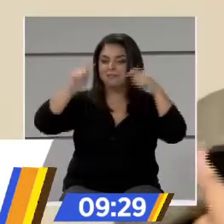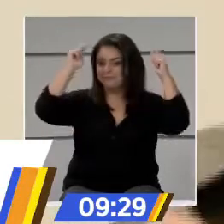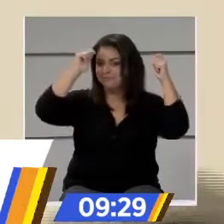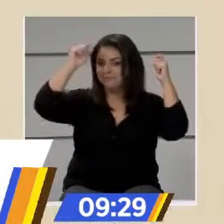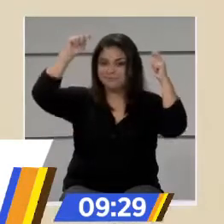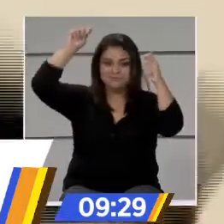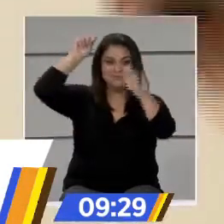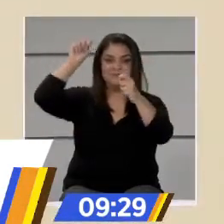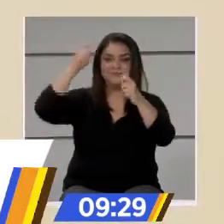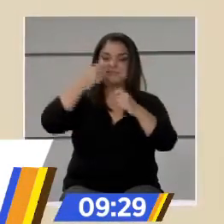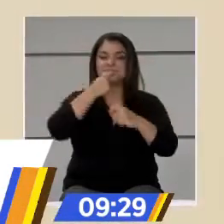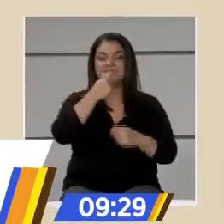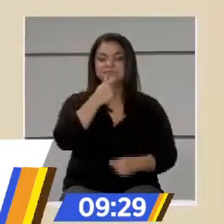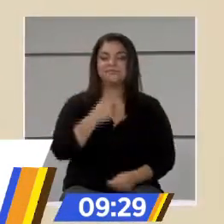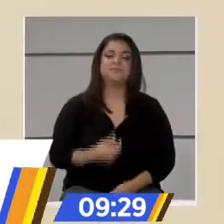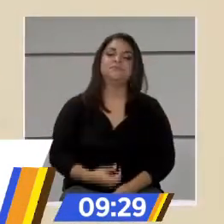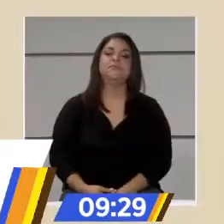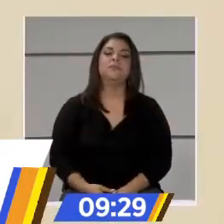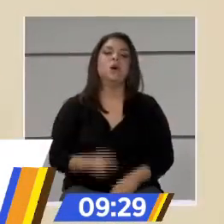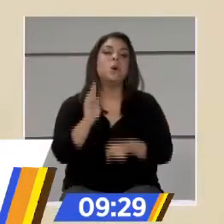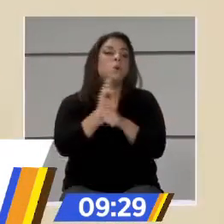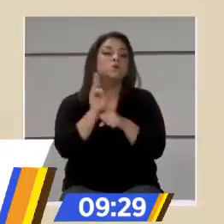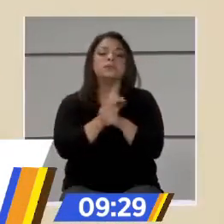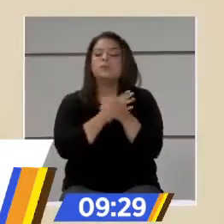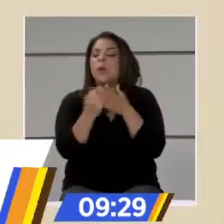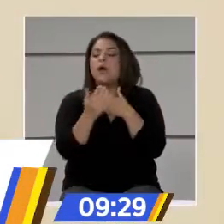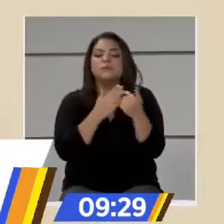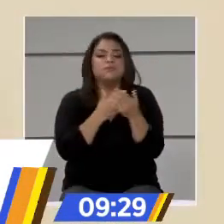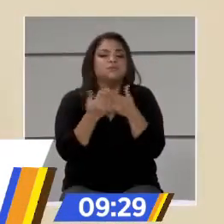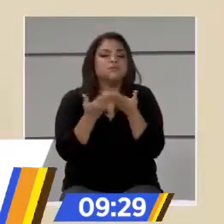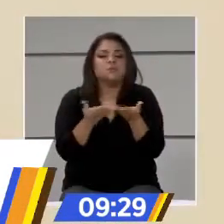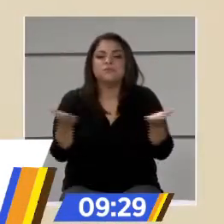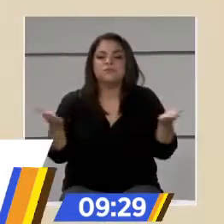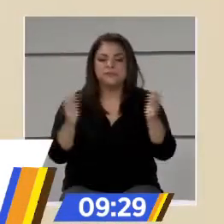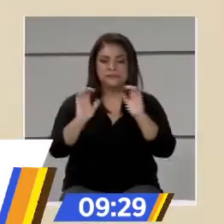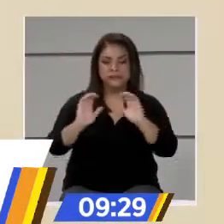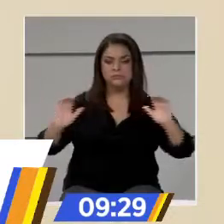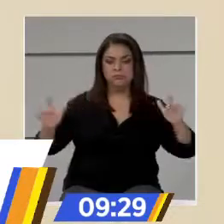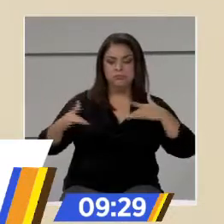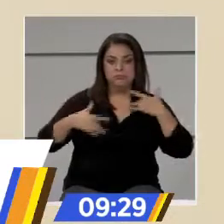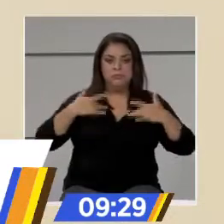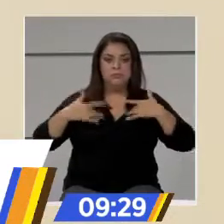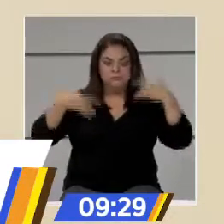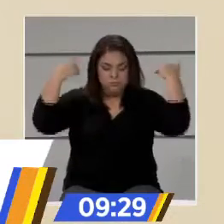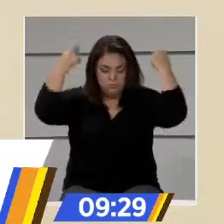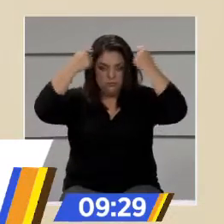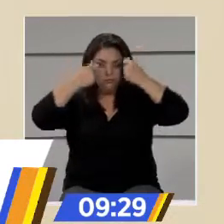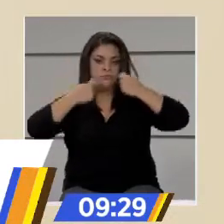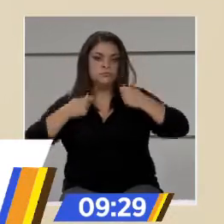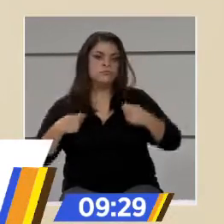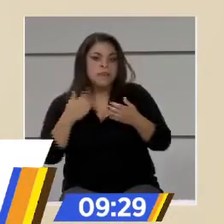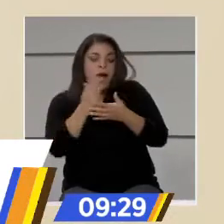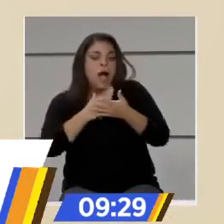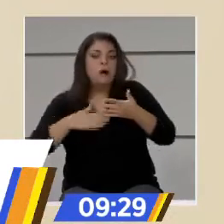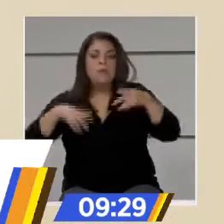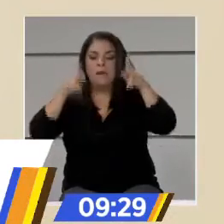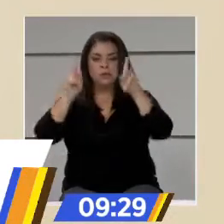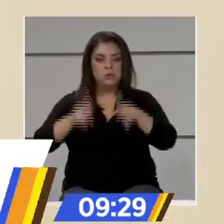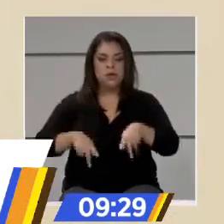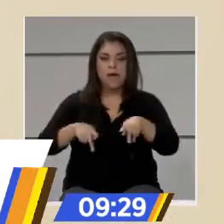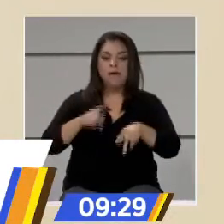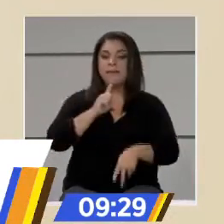Entonces, vamos a usar cualquier cosa que los chicos puedan sentirse como que se están disfrazando de alguna cosa, de algún tipo de personaje, y que